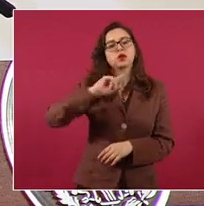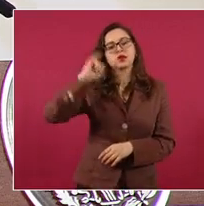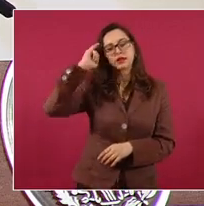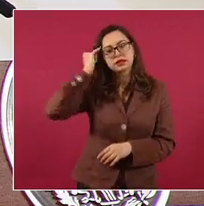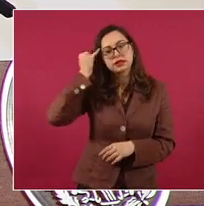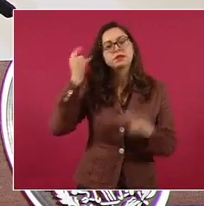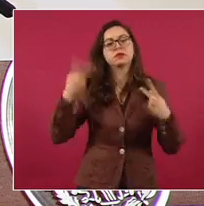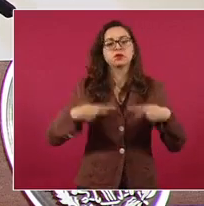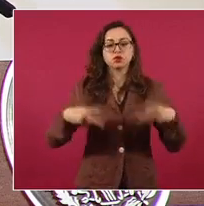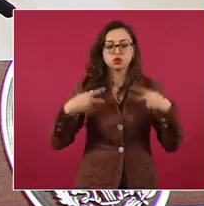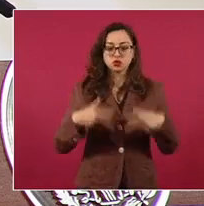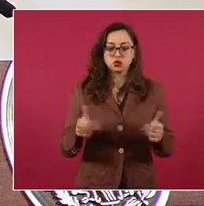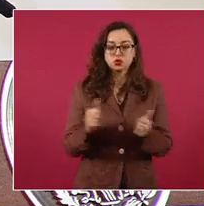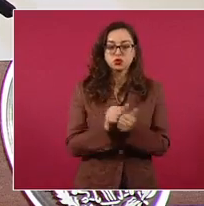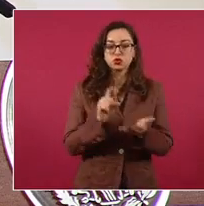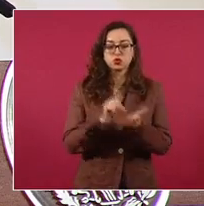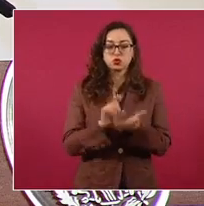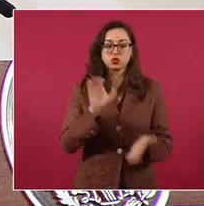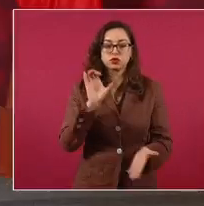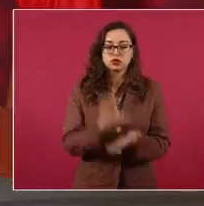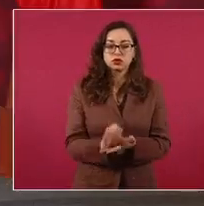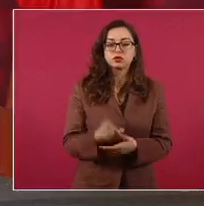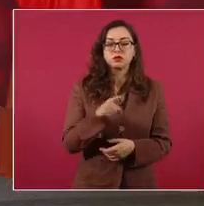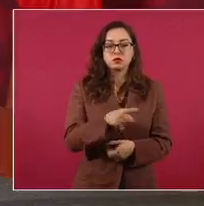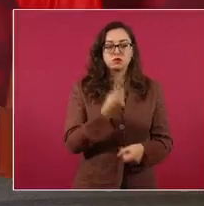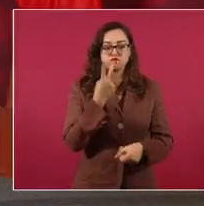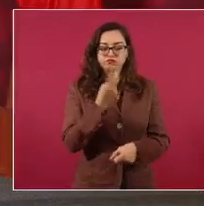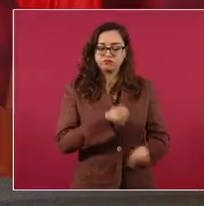discapacidad, 2 víctimas de intimidación y